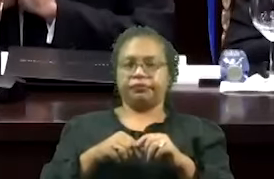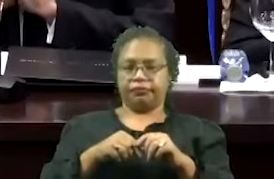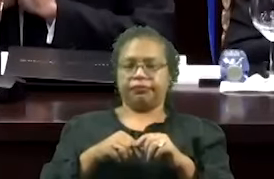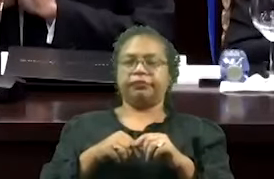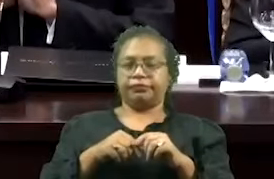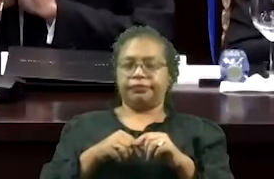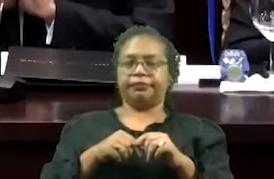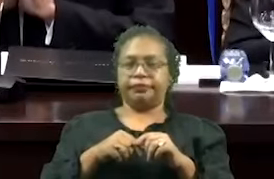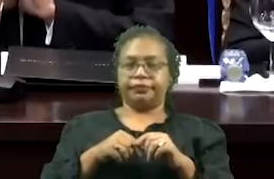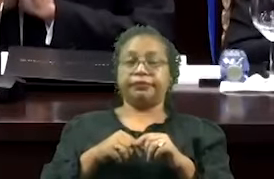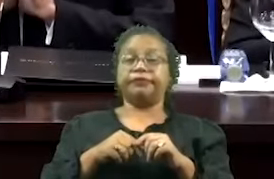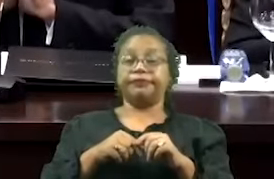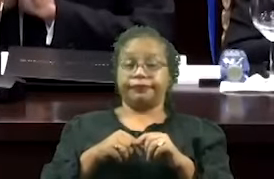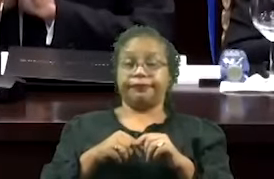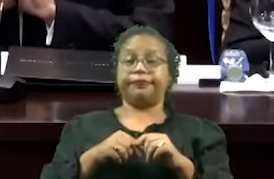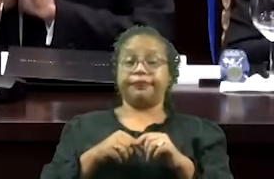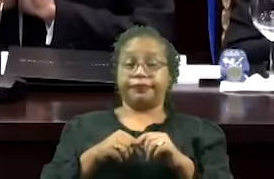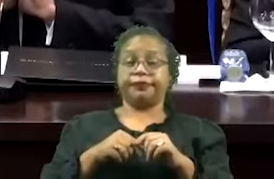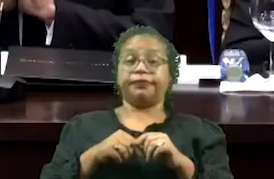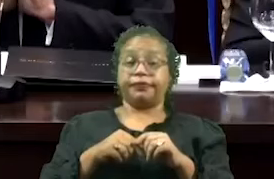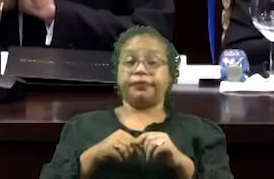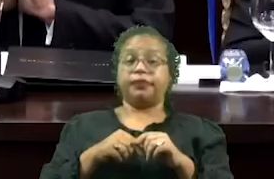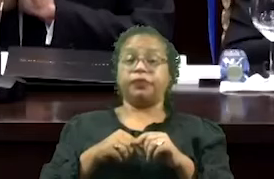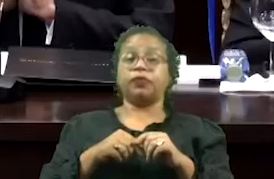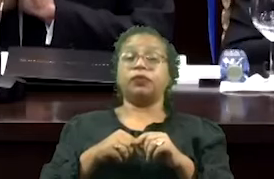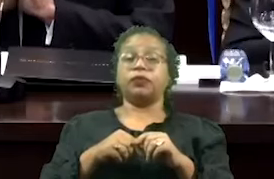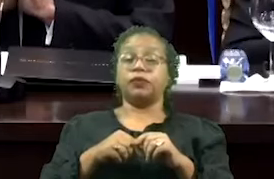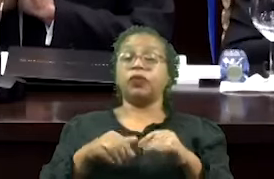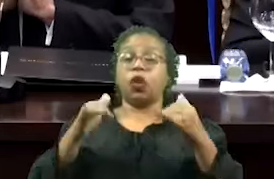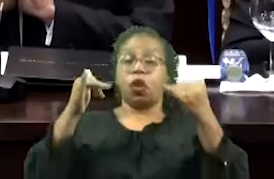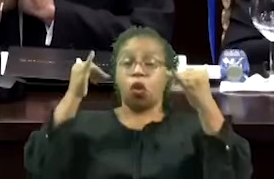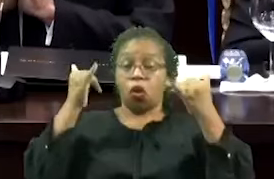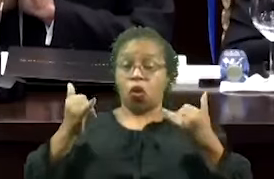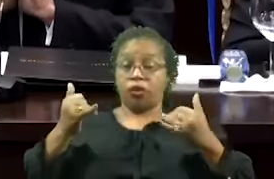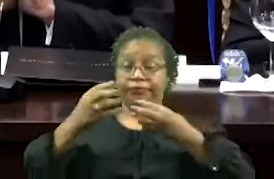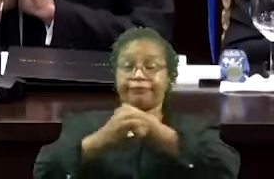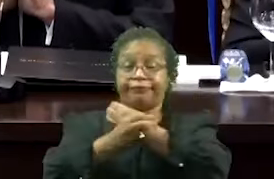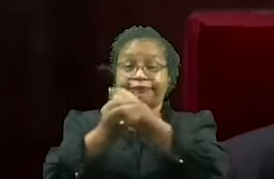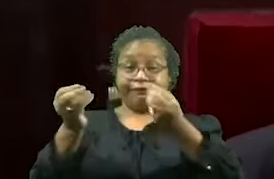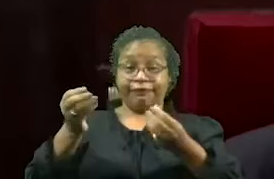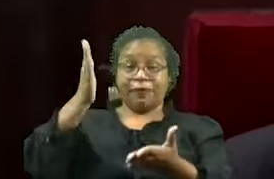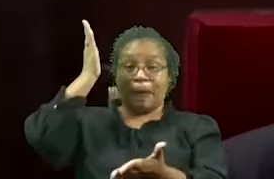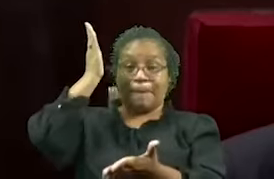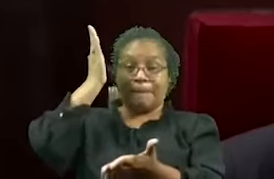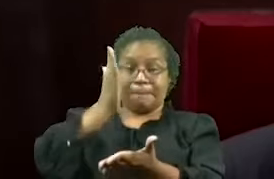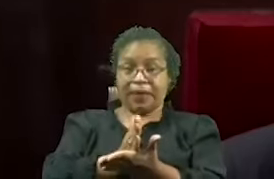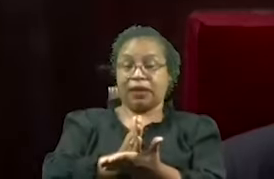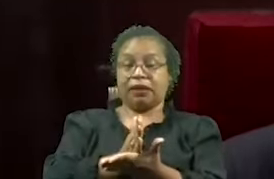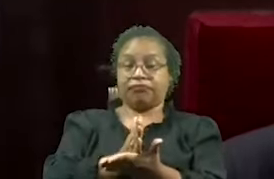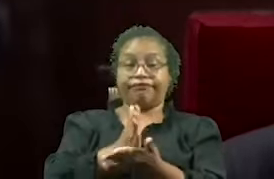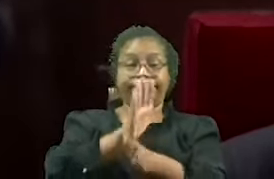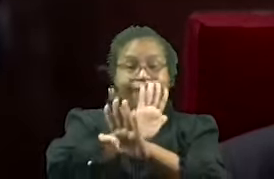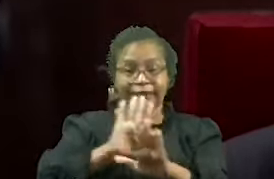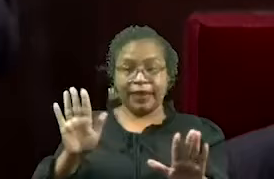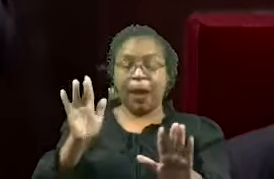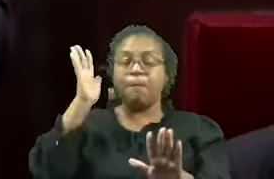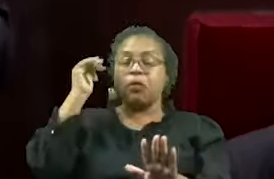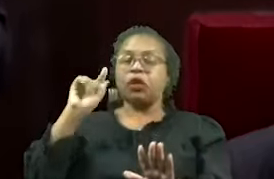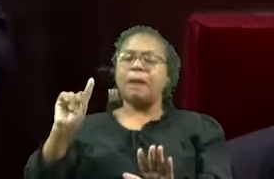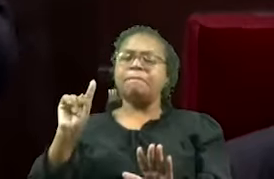postularse hoy decimos alto y claro que el país está primero que